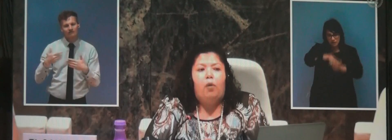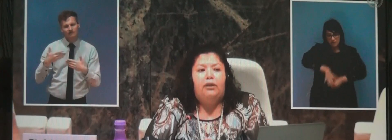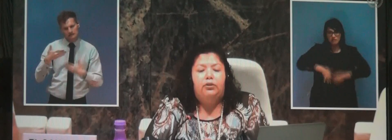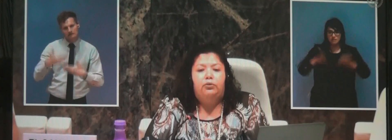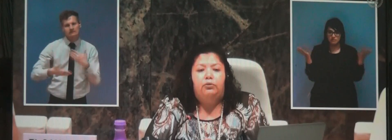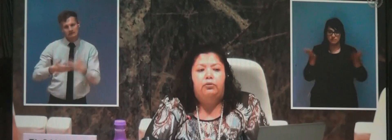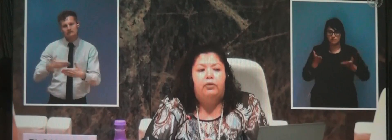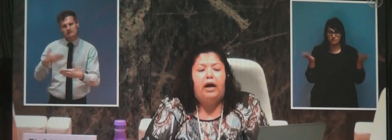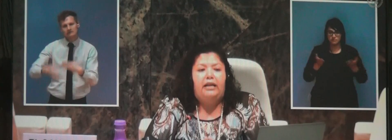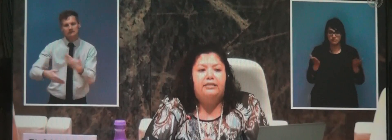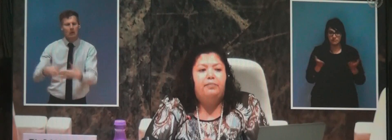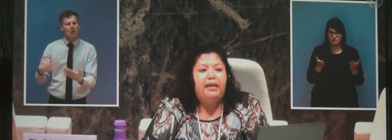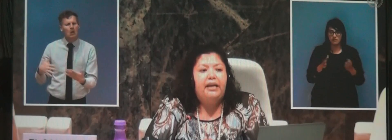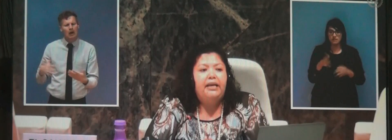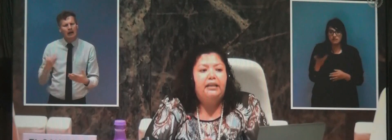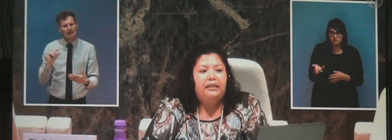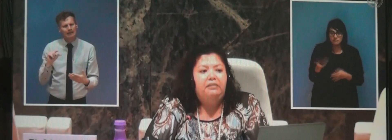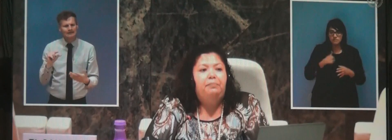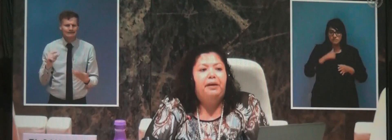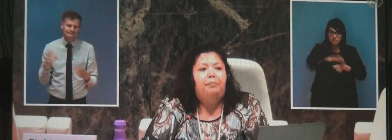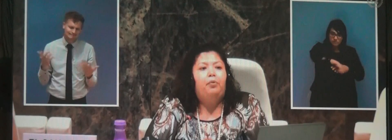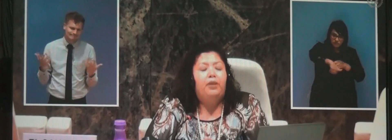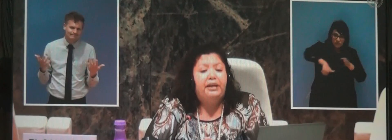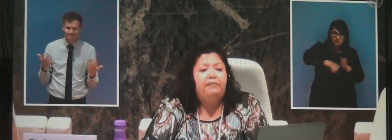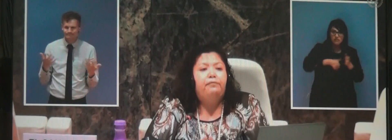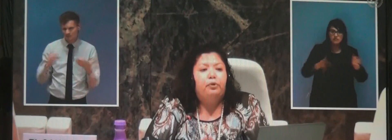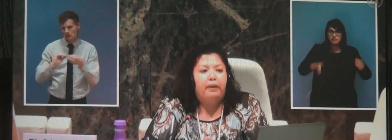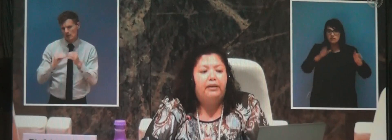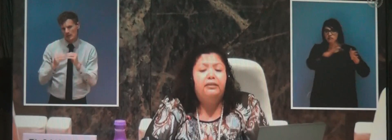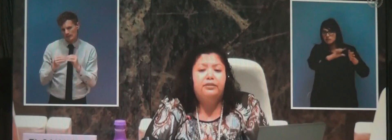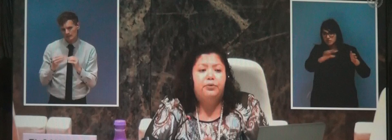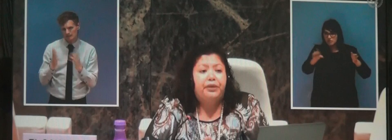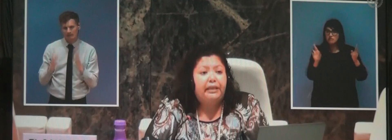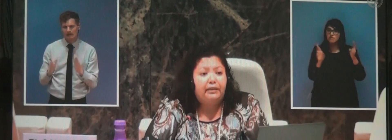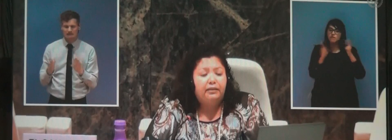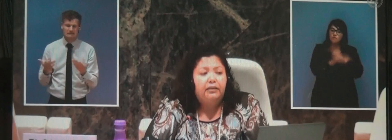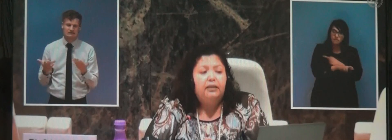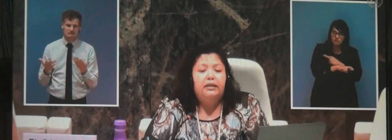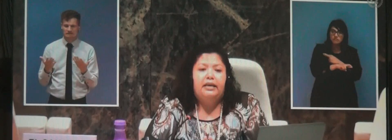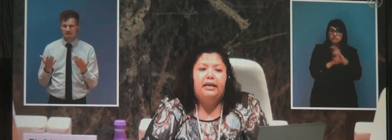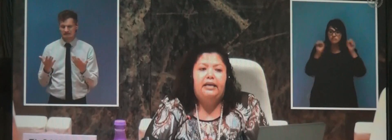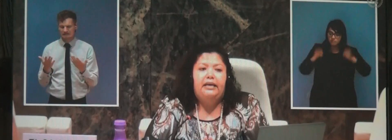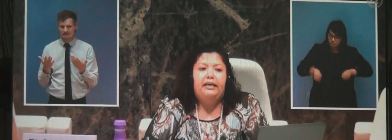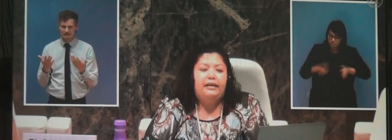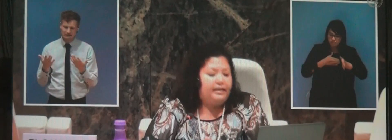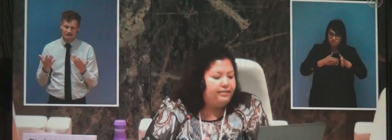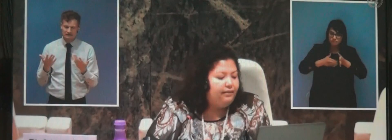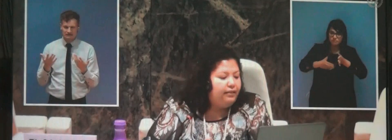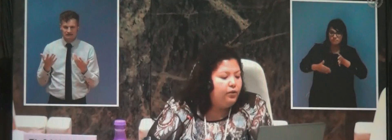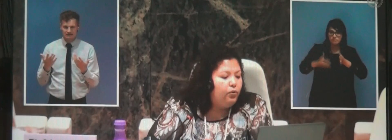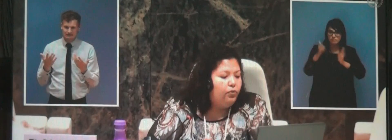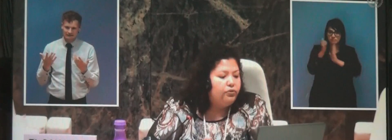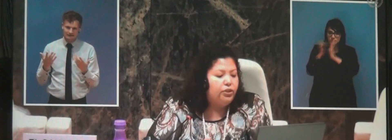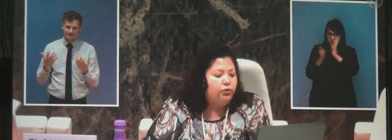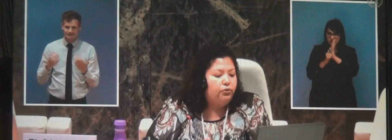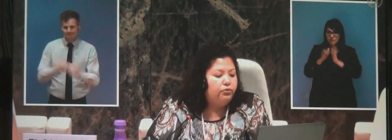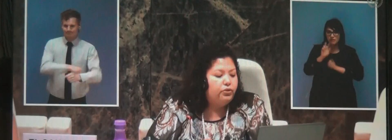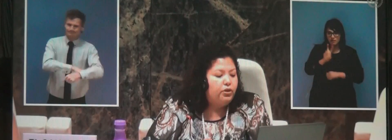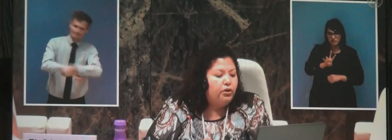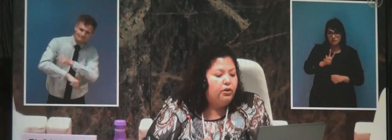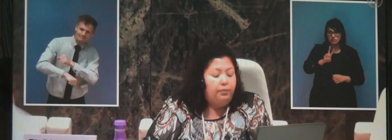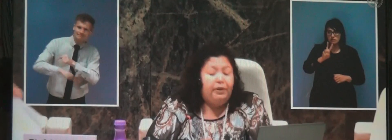en cuanto a la Asamblea Legislativa para poder reformar desde origen que este artículo